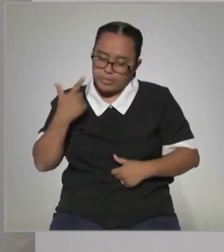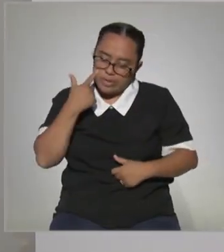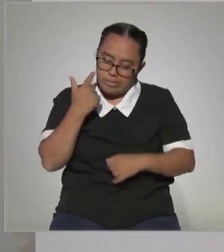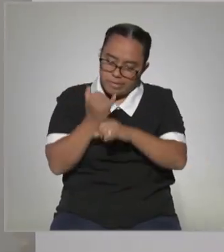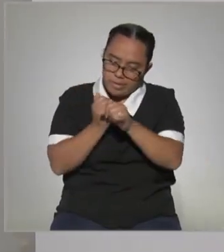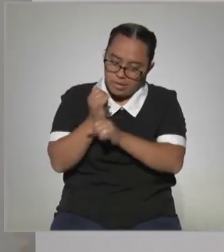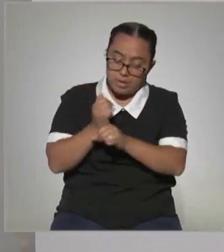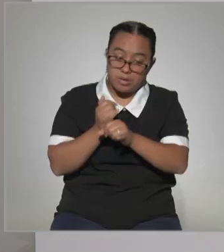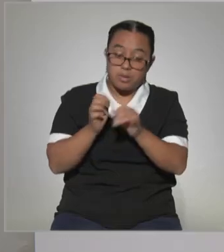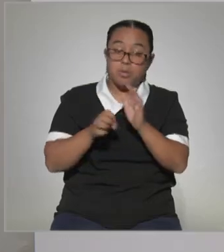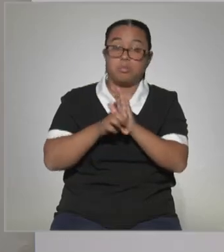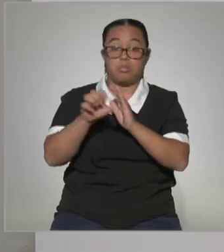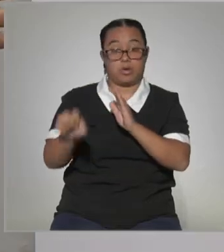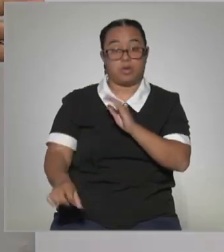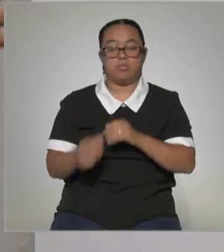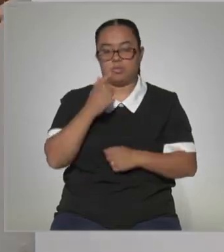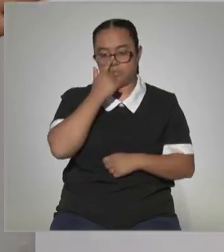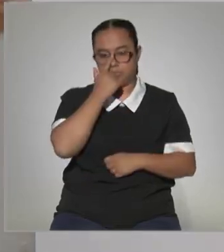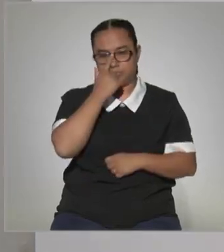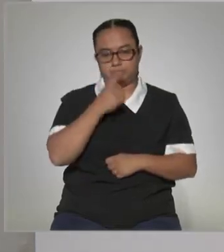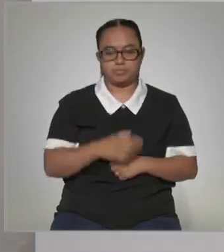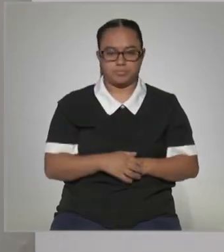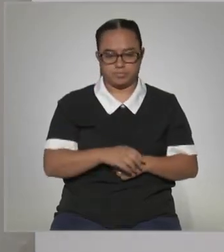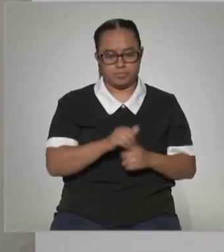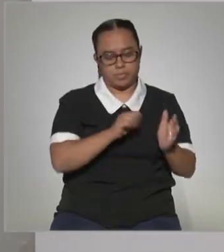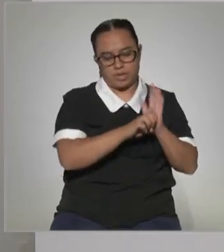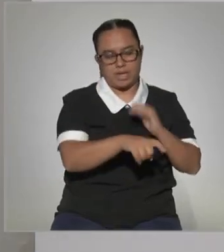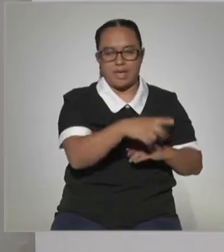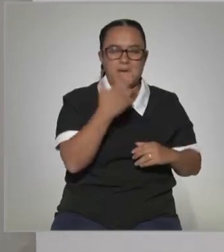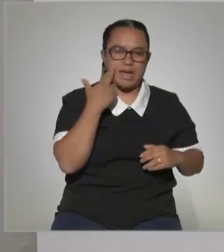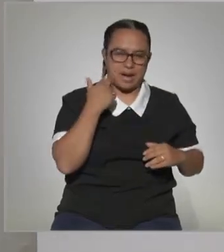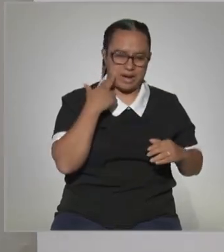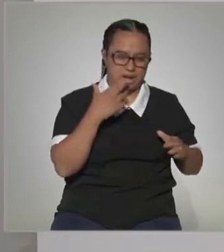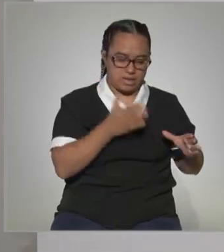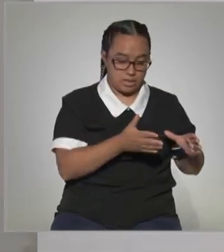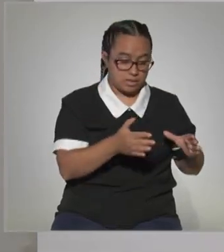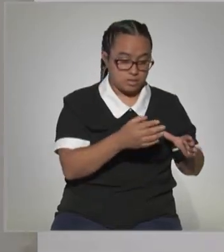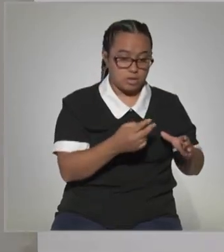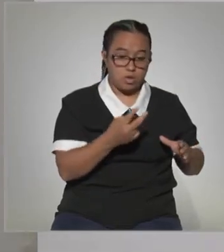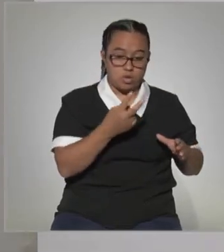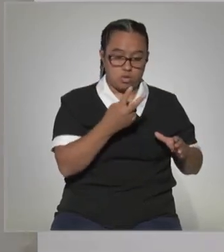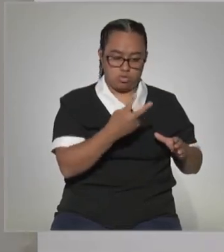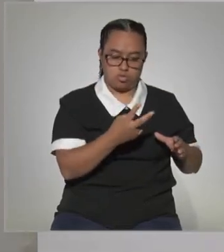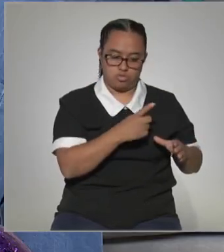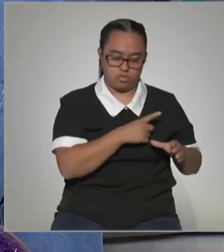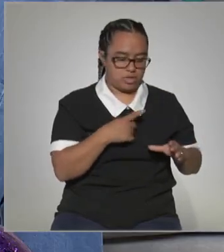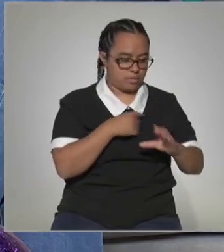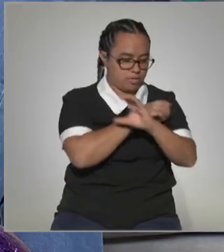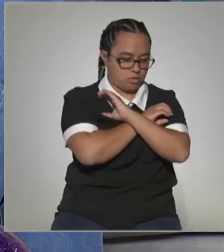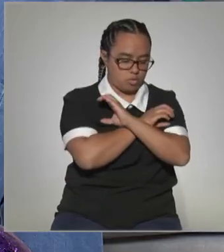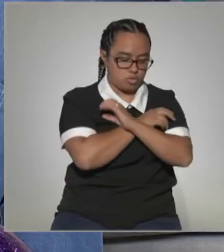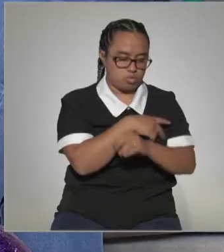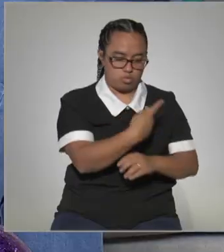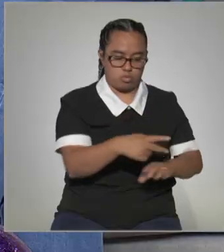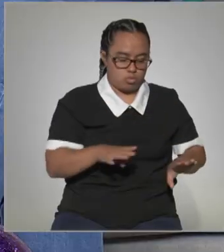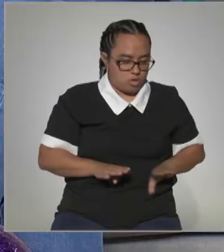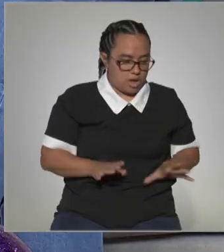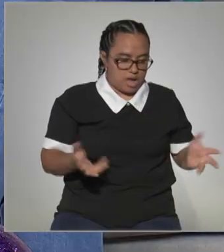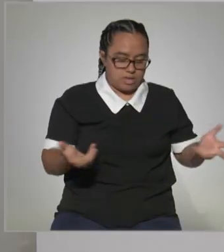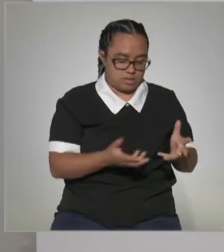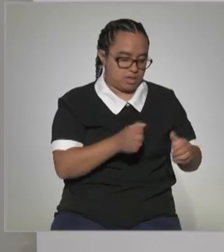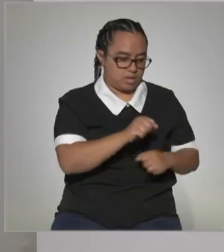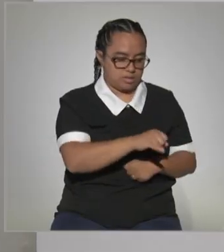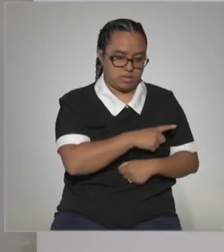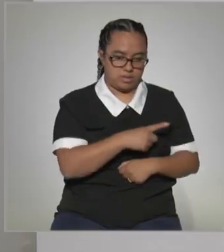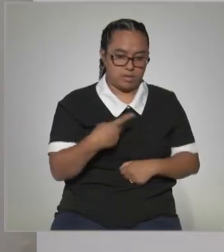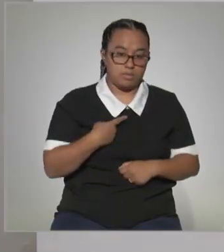las posibilidades por ejemplo, en un experimento con ratas, a dos conductas que puede hacer el animal, ¿no? Una de ellas